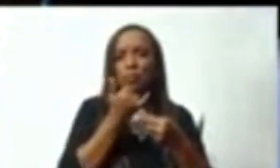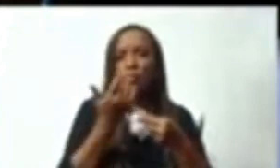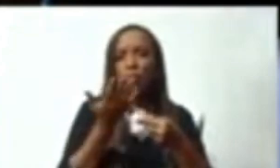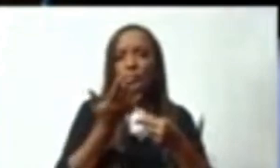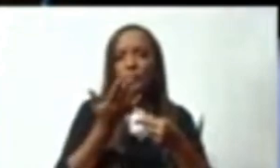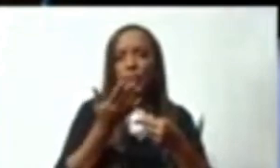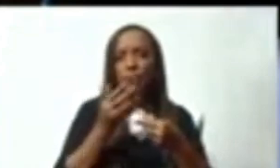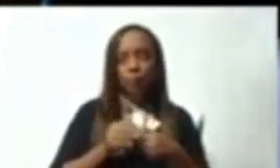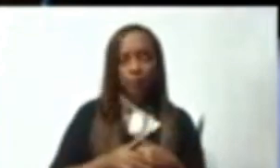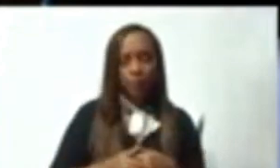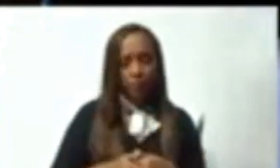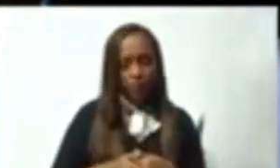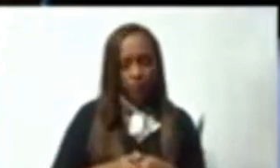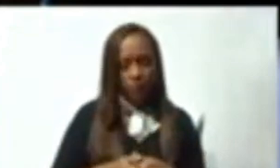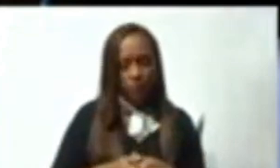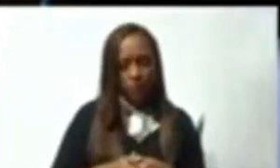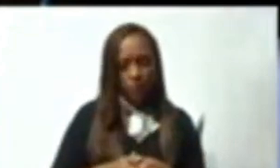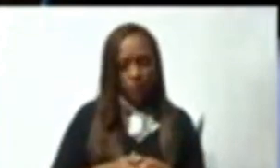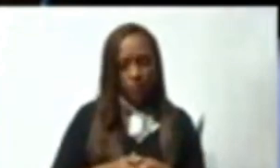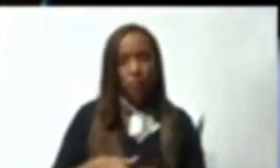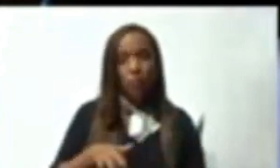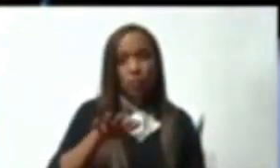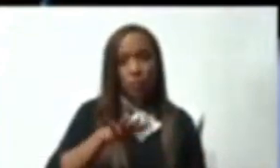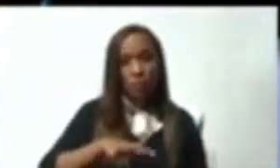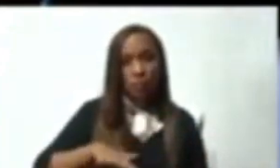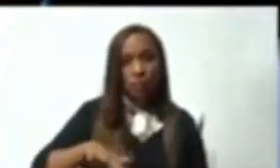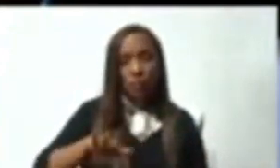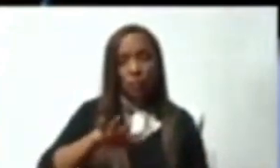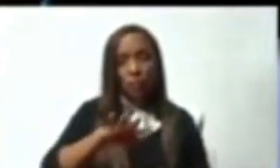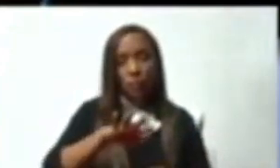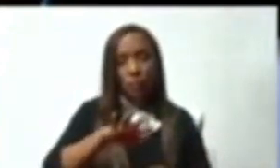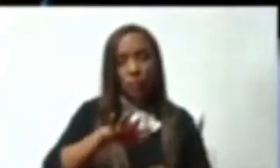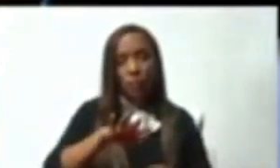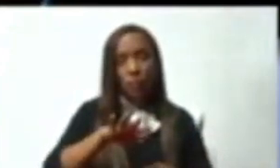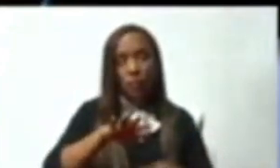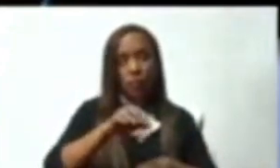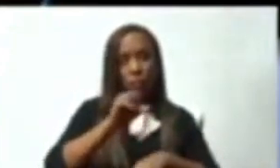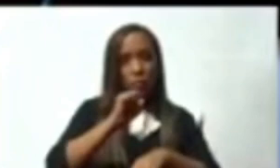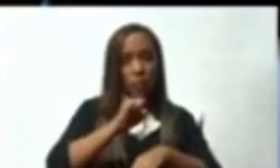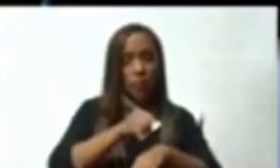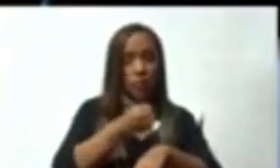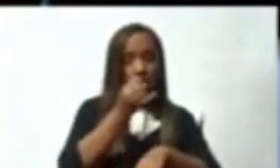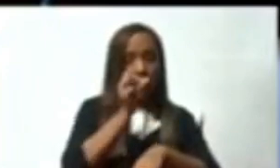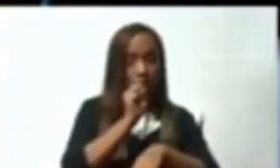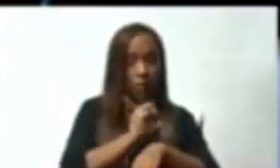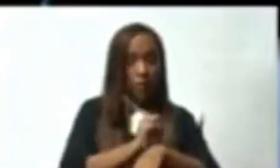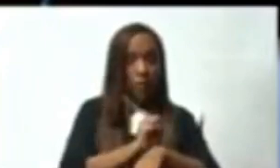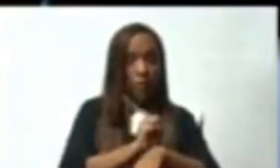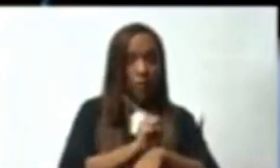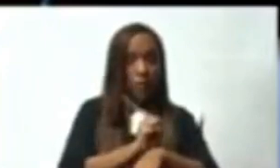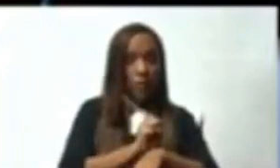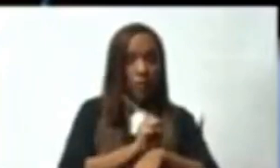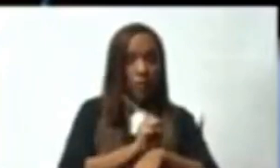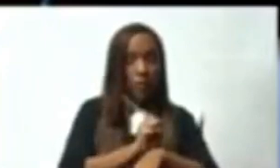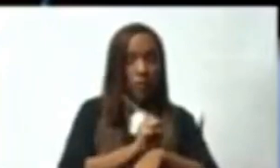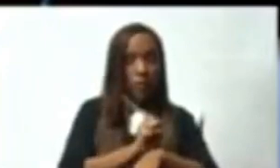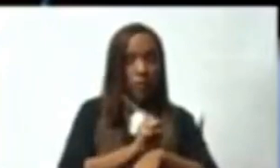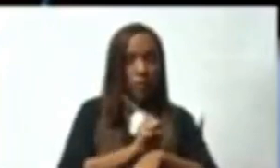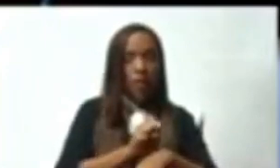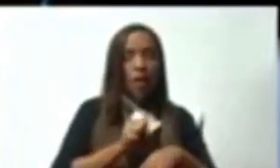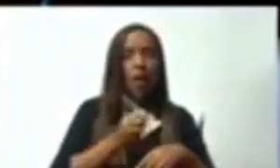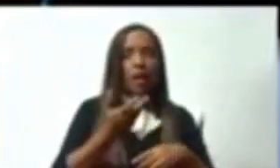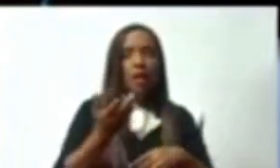por disposición del Ministerio de Agricultura, se inicia la siembra de habichuela el día 5